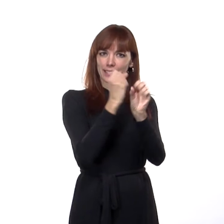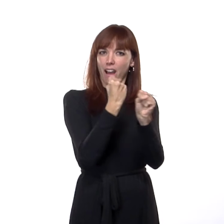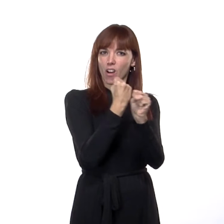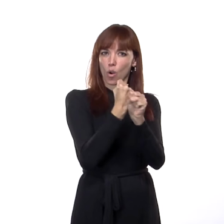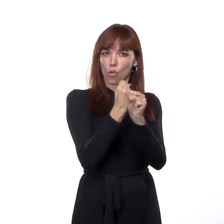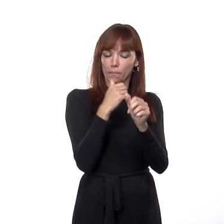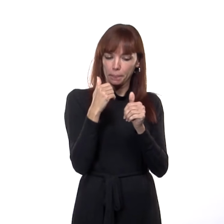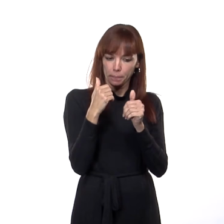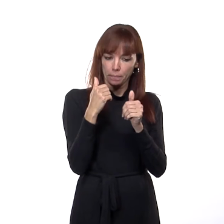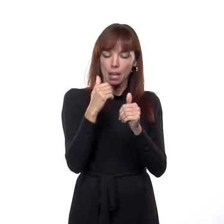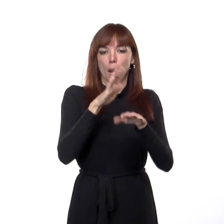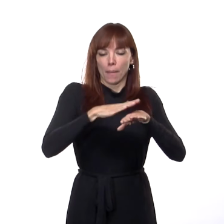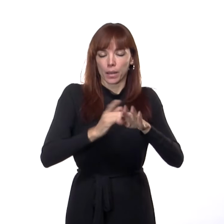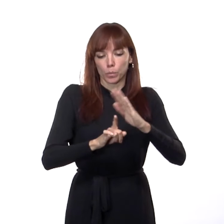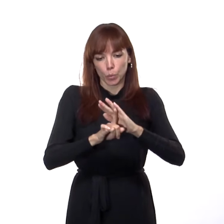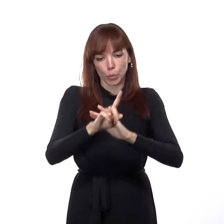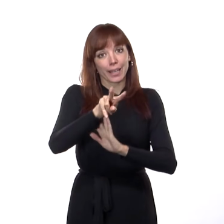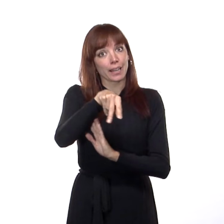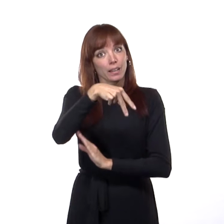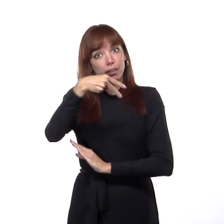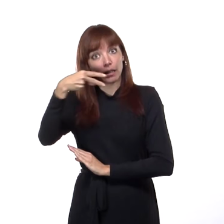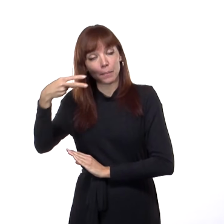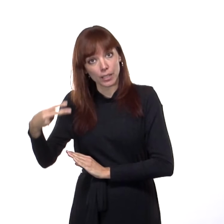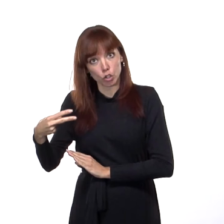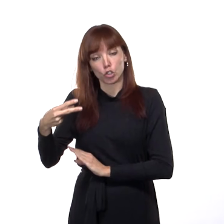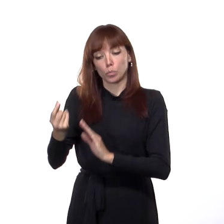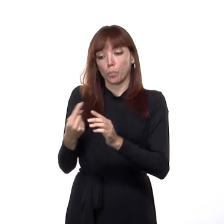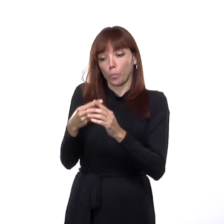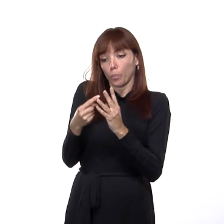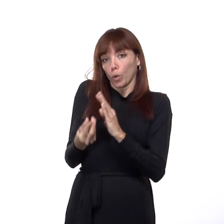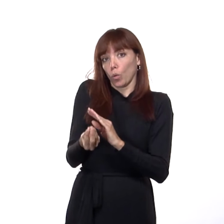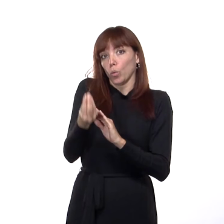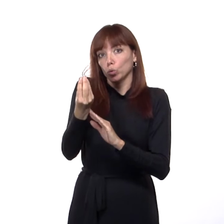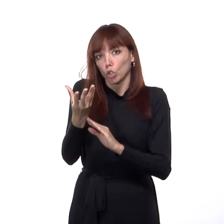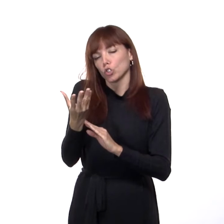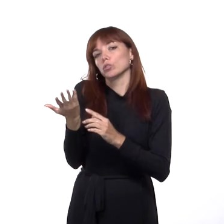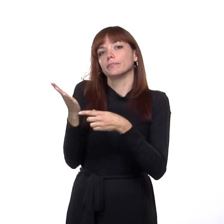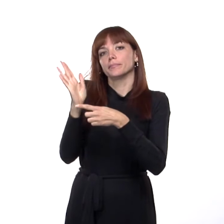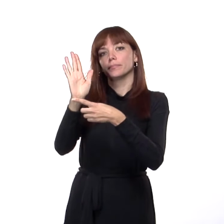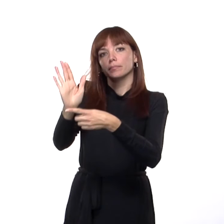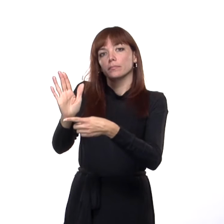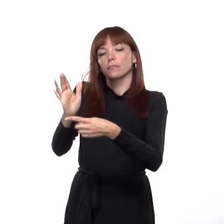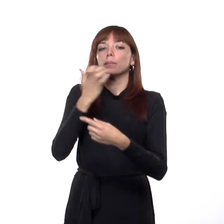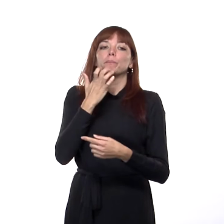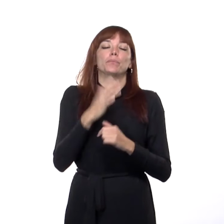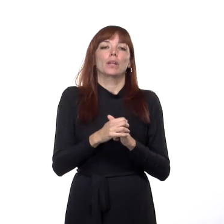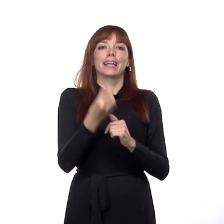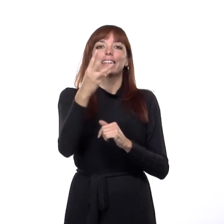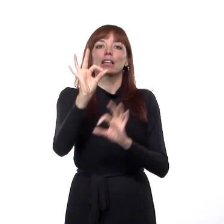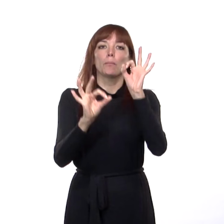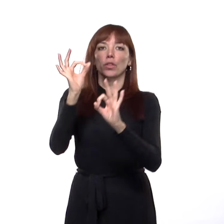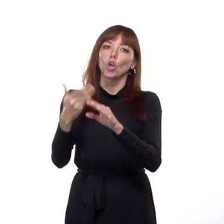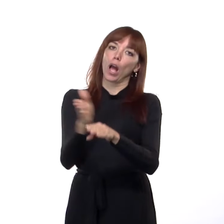rendimientos pues en presentar productos al mercado un 30 por ciento antes que yo o